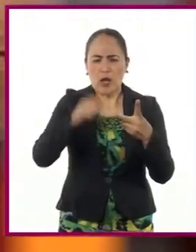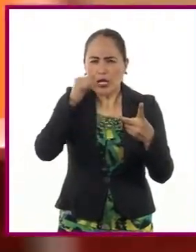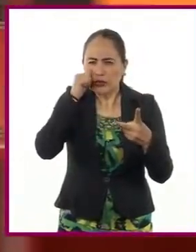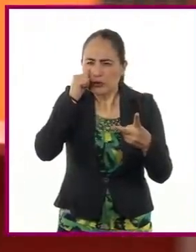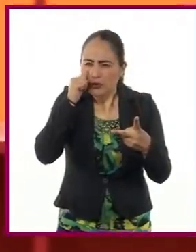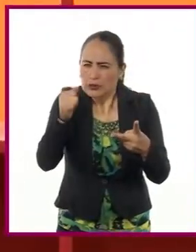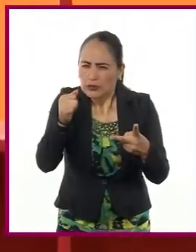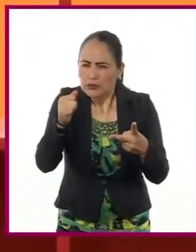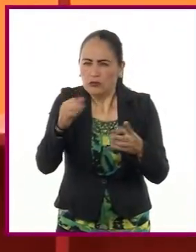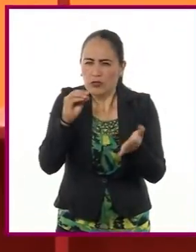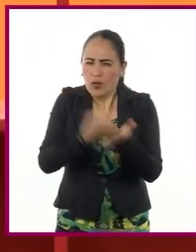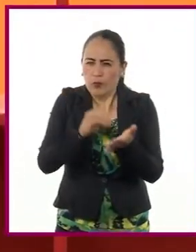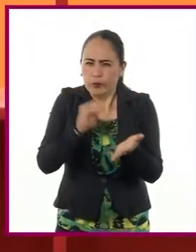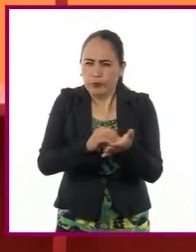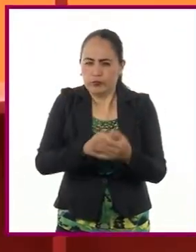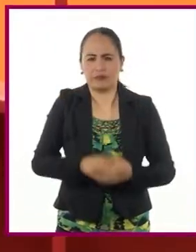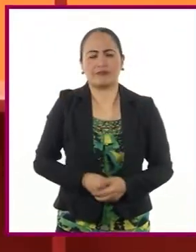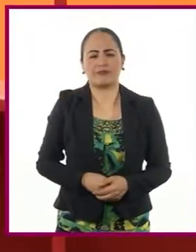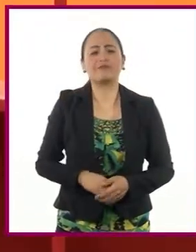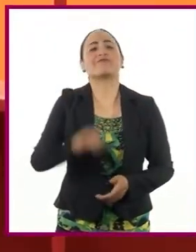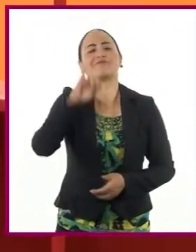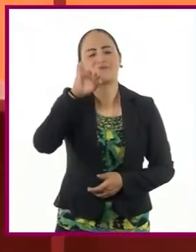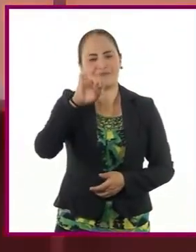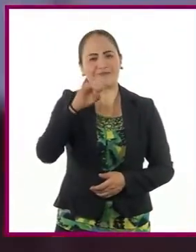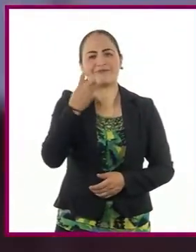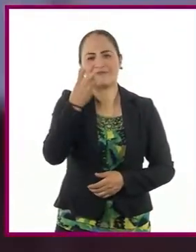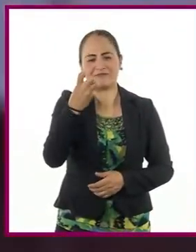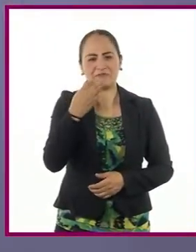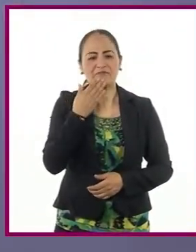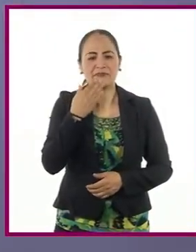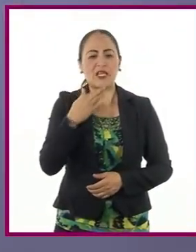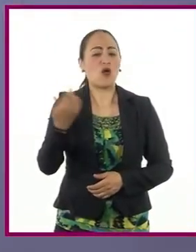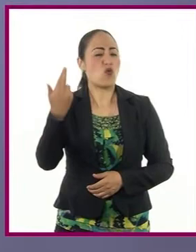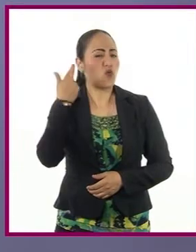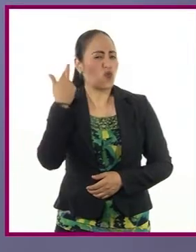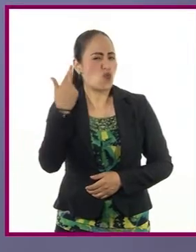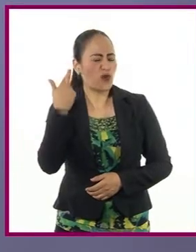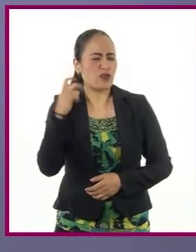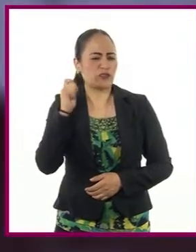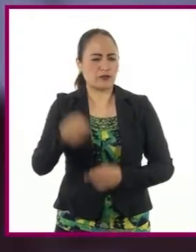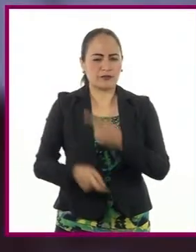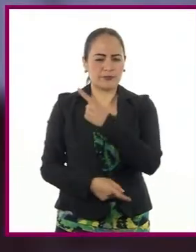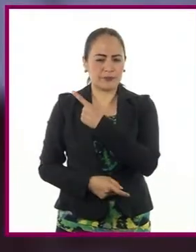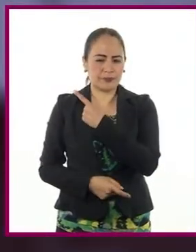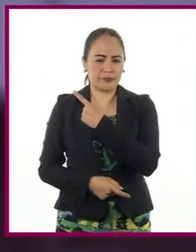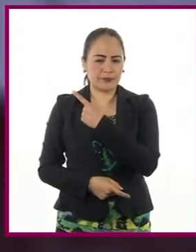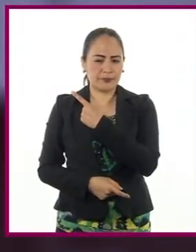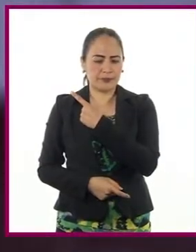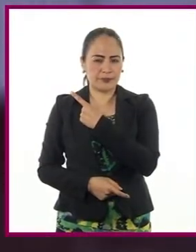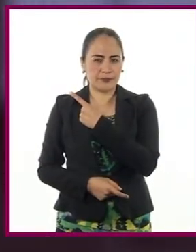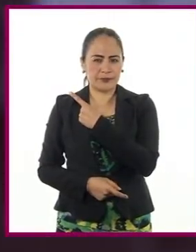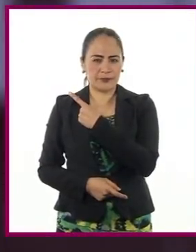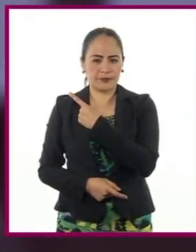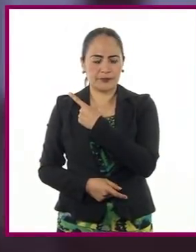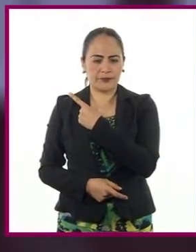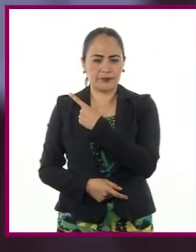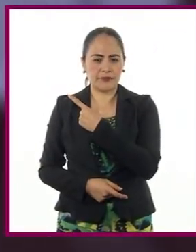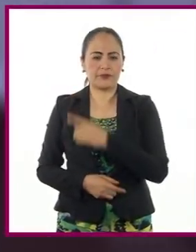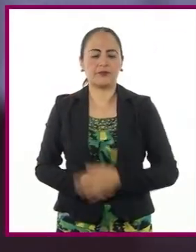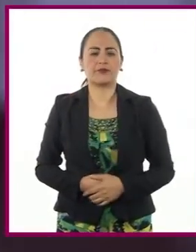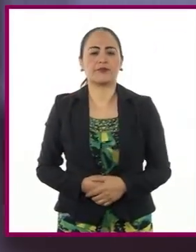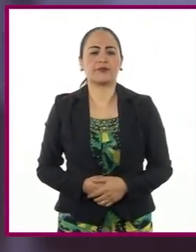activa. Claro, qué bueno que lo planteas, pues el ruido es todo lo que interfiere en el proceso de